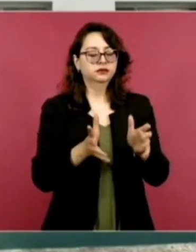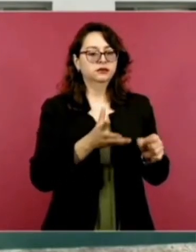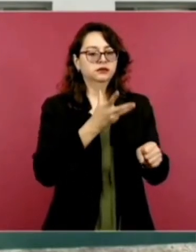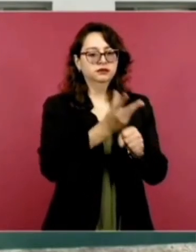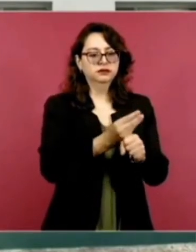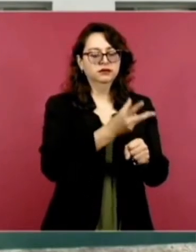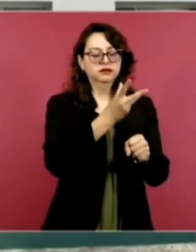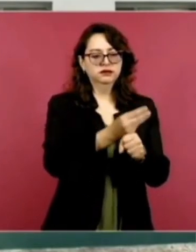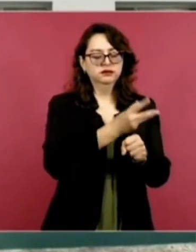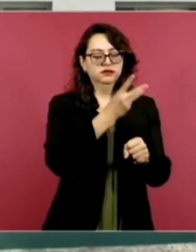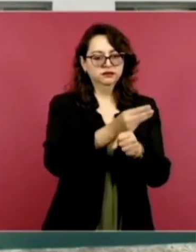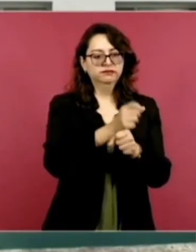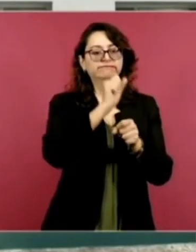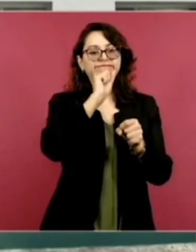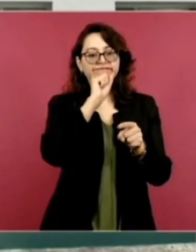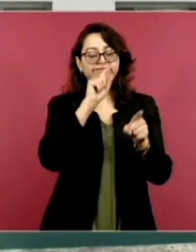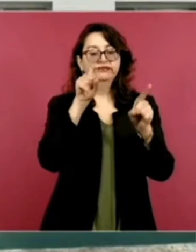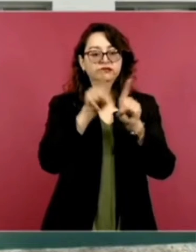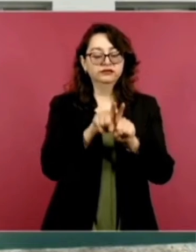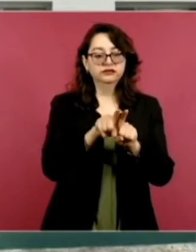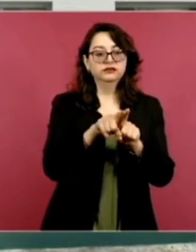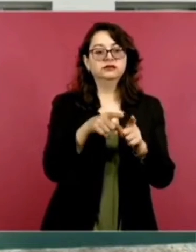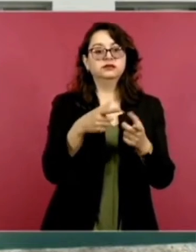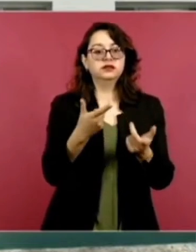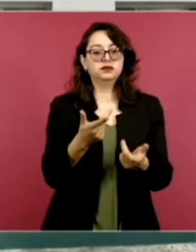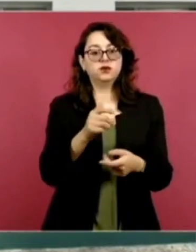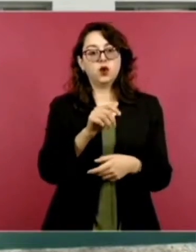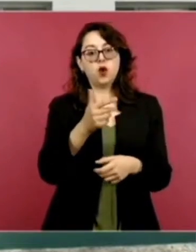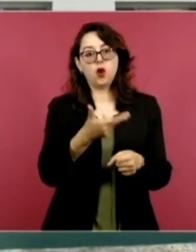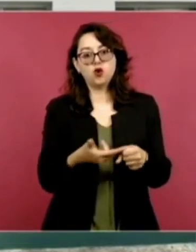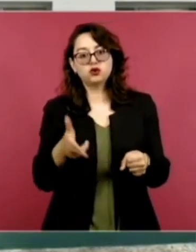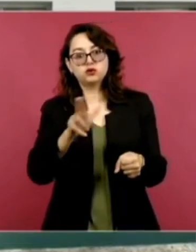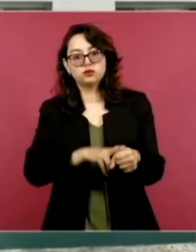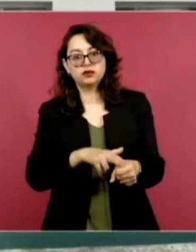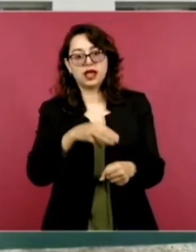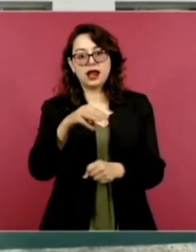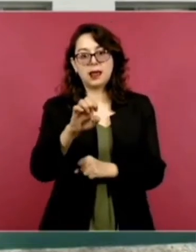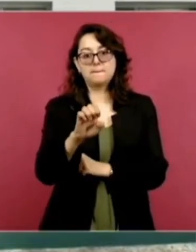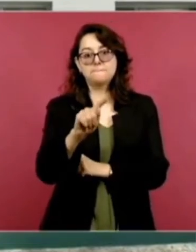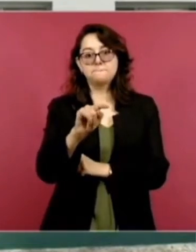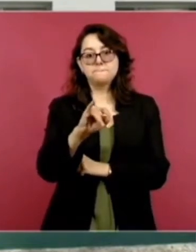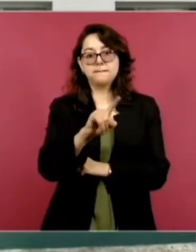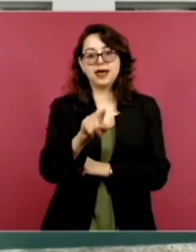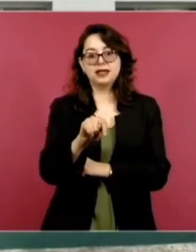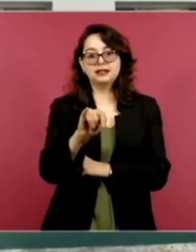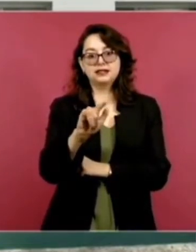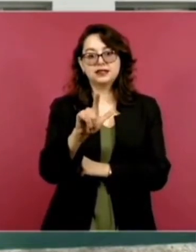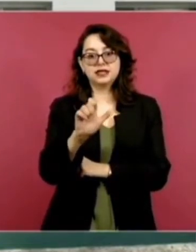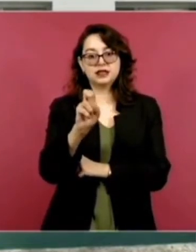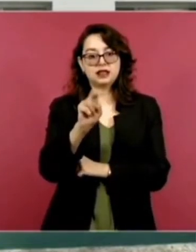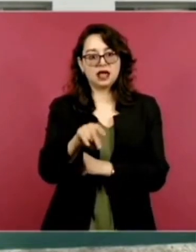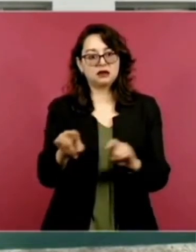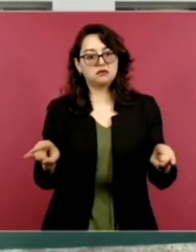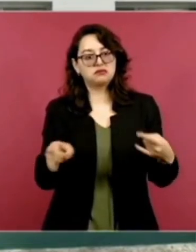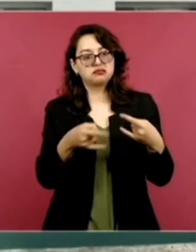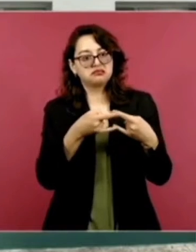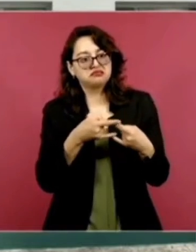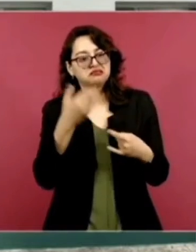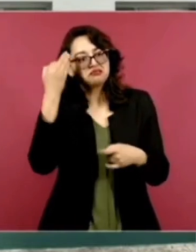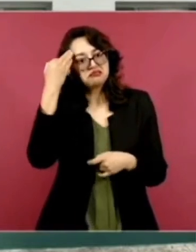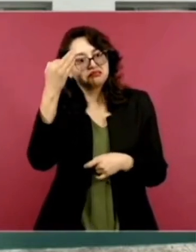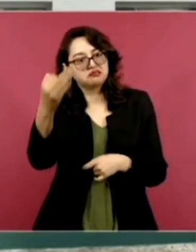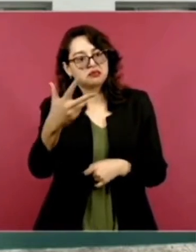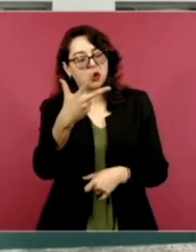de Meztitlán, que estaba también durante 7, 8 años sin operación. También se ha intervenido en 100